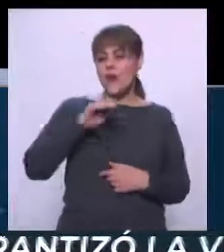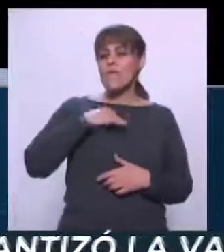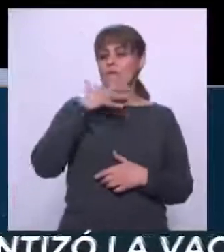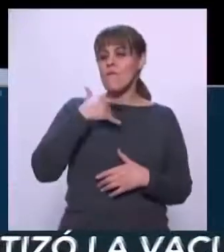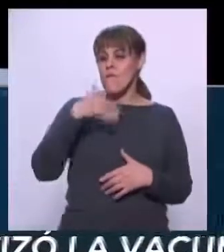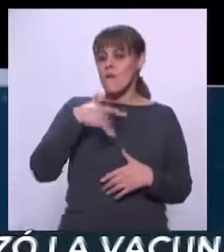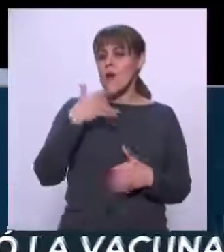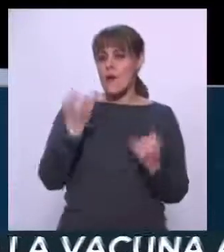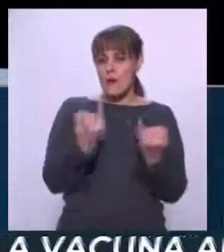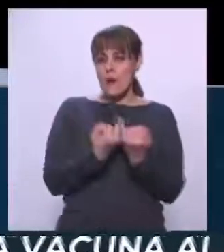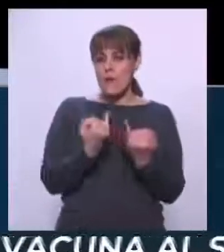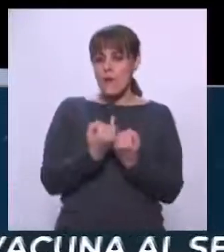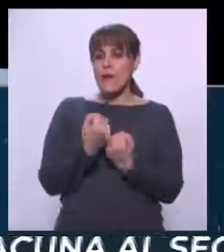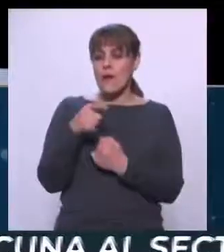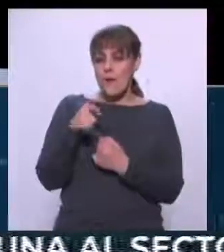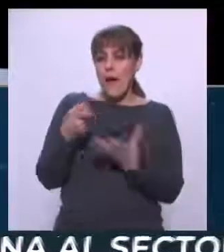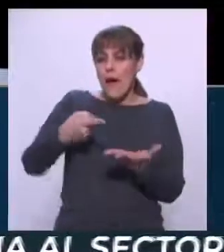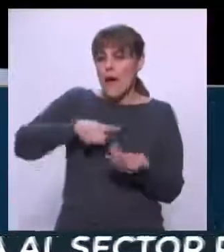señalas,